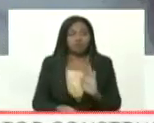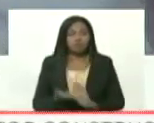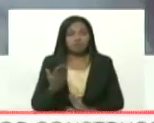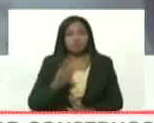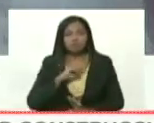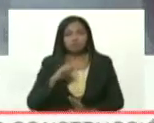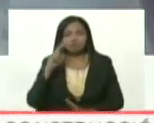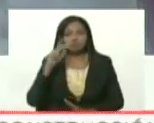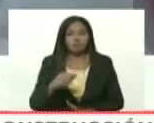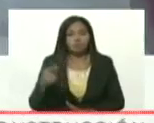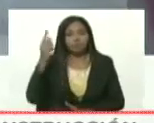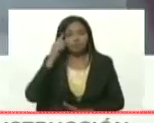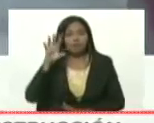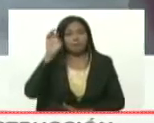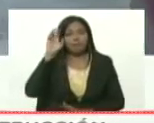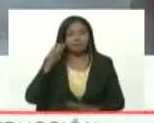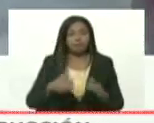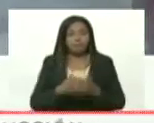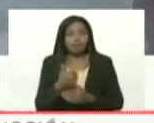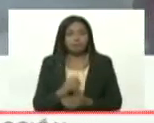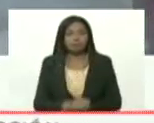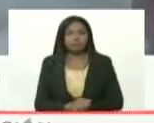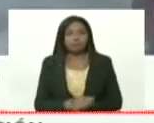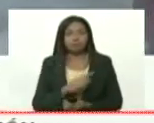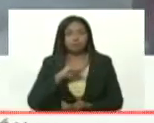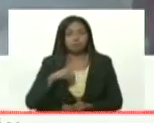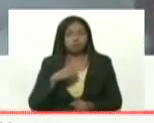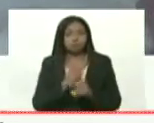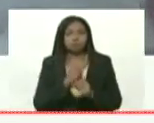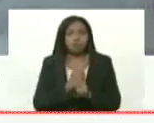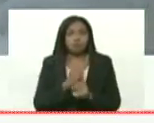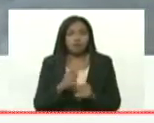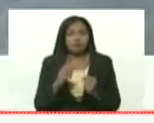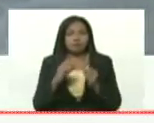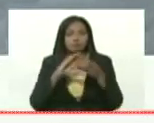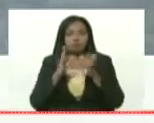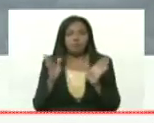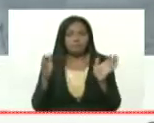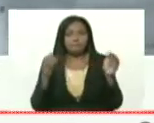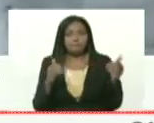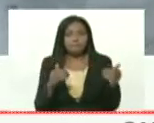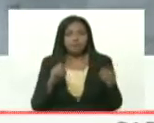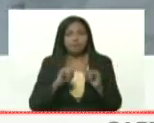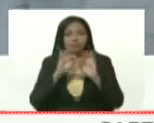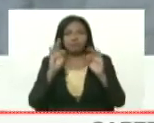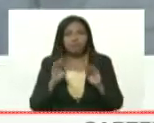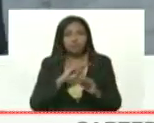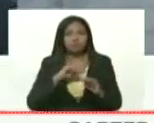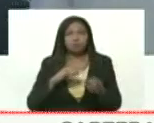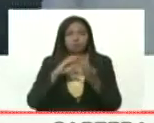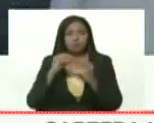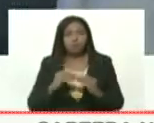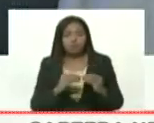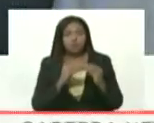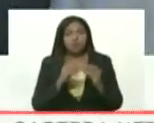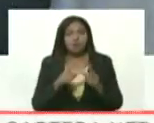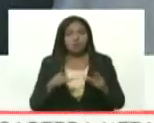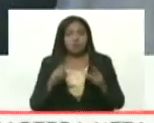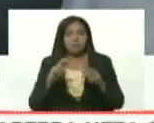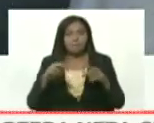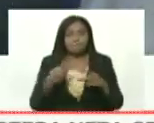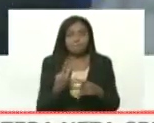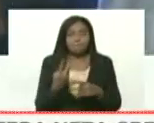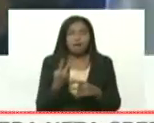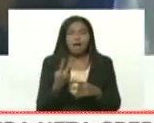todos los días estamos aprendiendo un poco más y no solamente estamos trabajando con incubadoras neonatales, sino también estamos reparando monitores